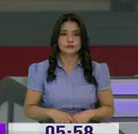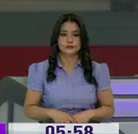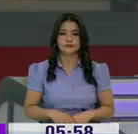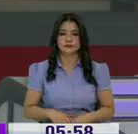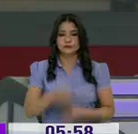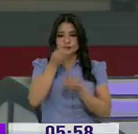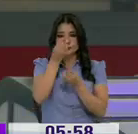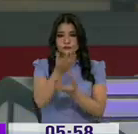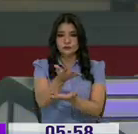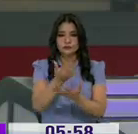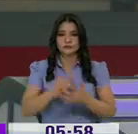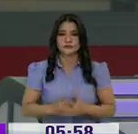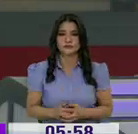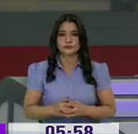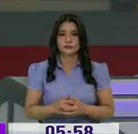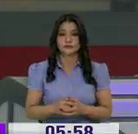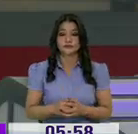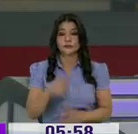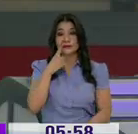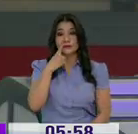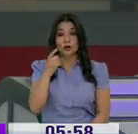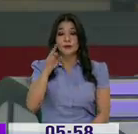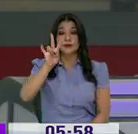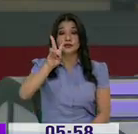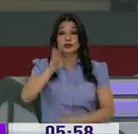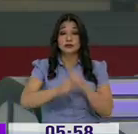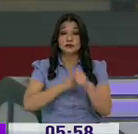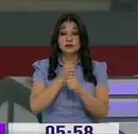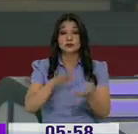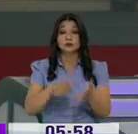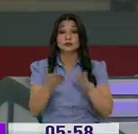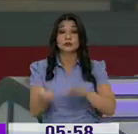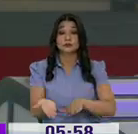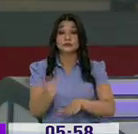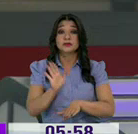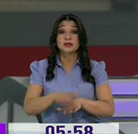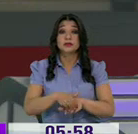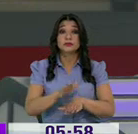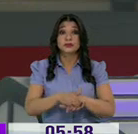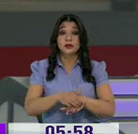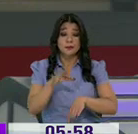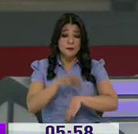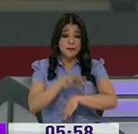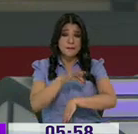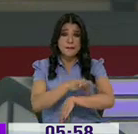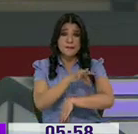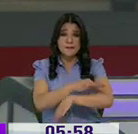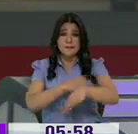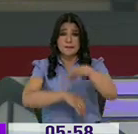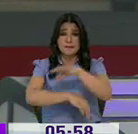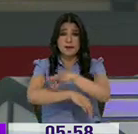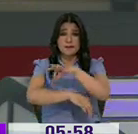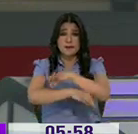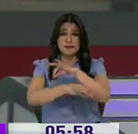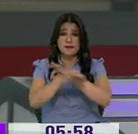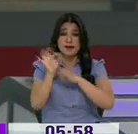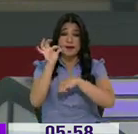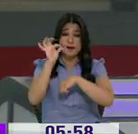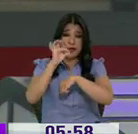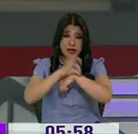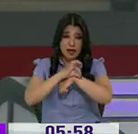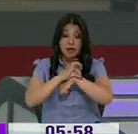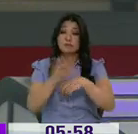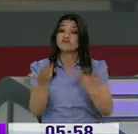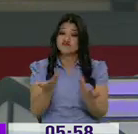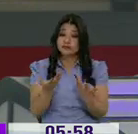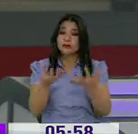Es tiempo de contarles que un ciudadano de 72 años de edad falleció tras recibir múltiples picaduras de abejas que lo atacaron. Esto mientras se